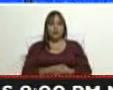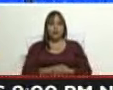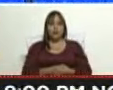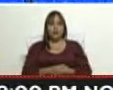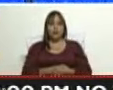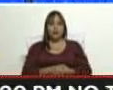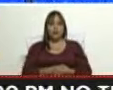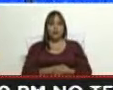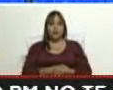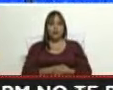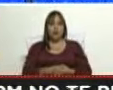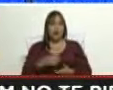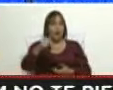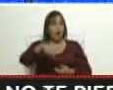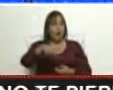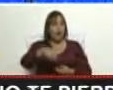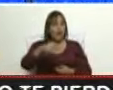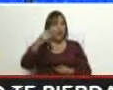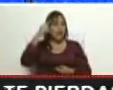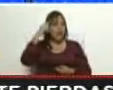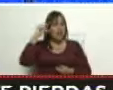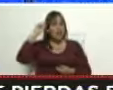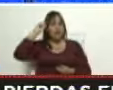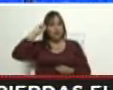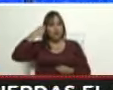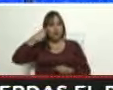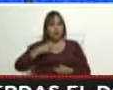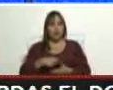hoy estamos recordando